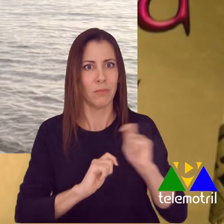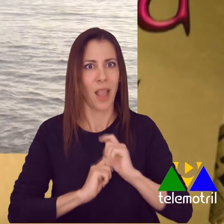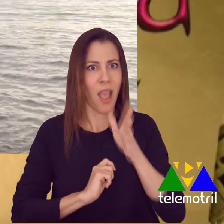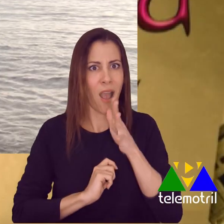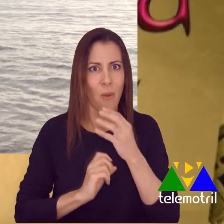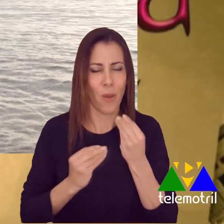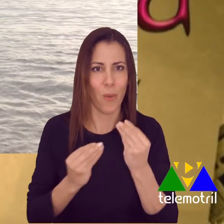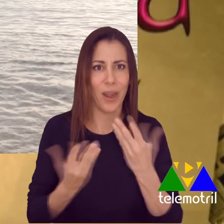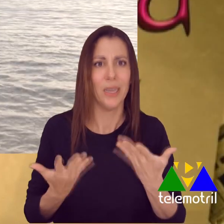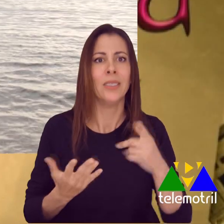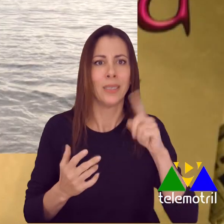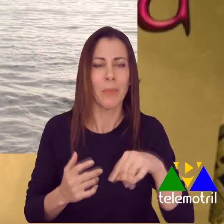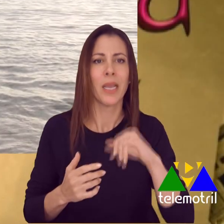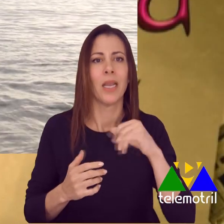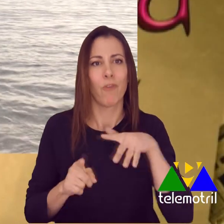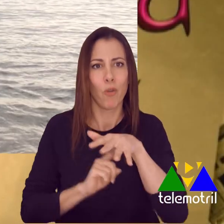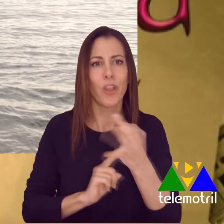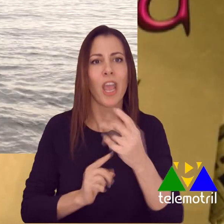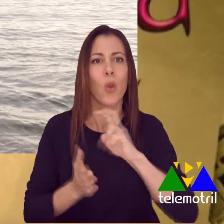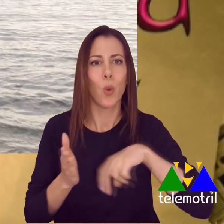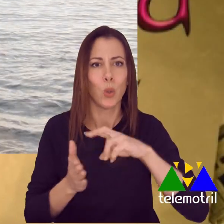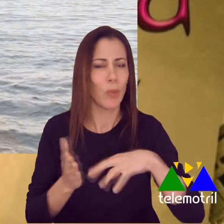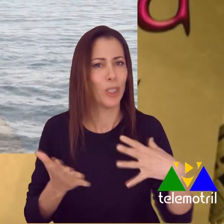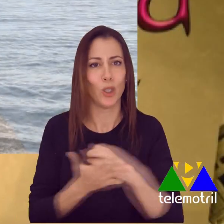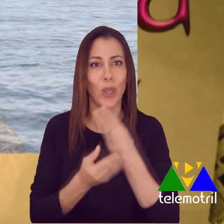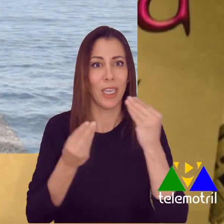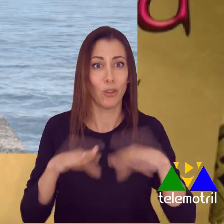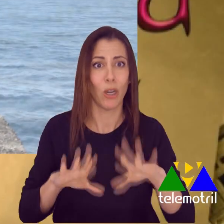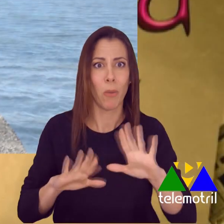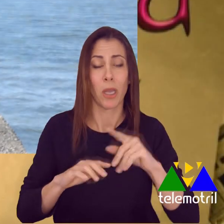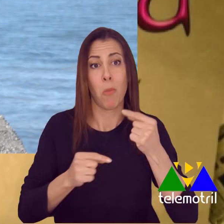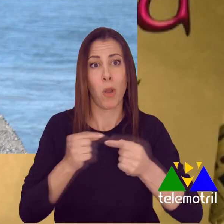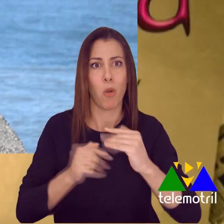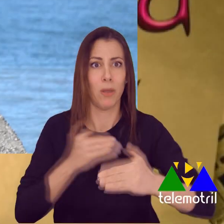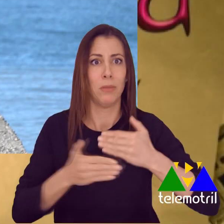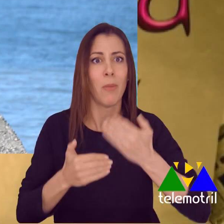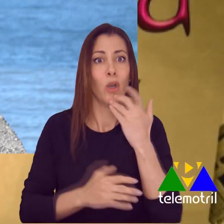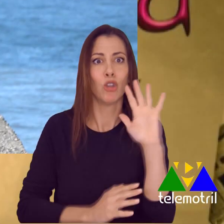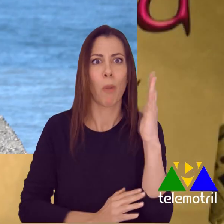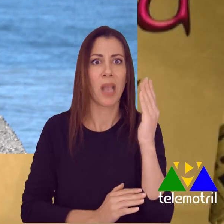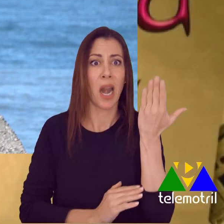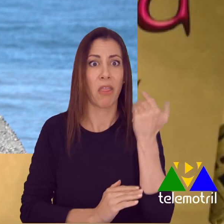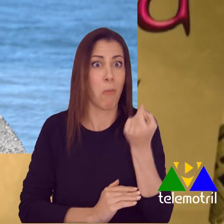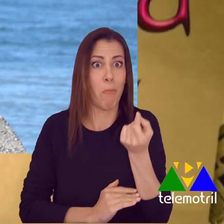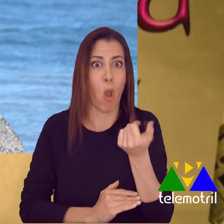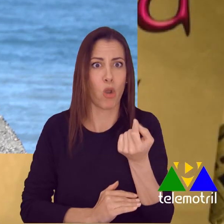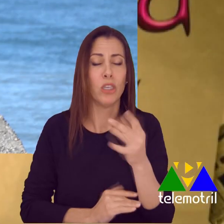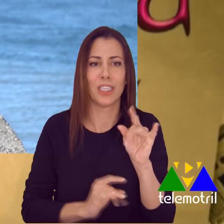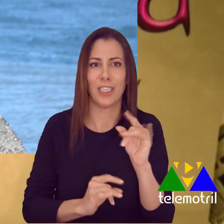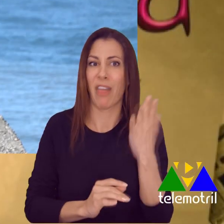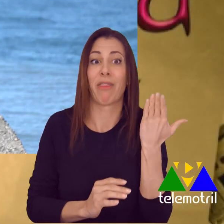transformador en los diferentes cultivos que a lo largo de la historia ha ido pasando, porque ha ido evolucionando. Los tropicales llegaron hace relativamente poco. Hace 4